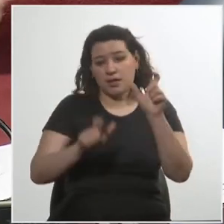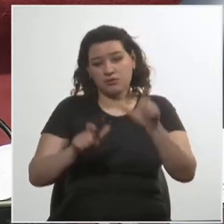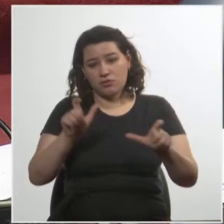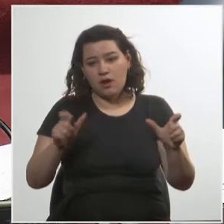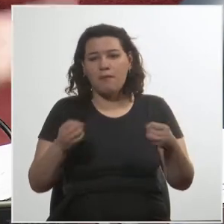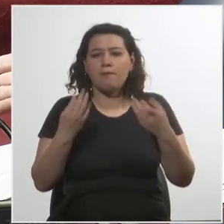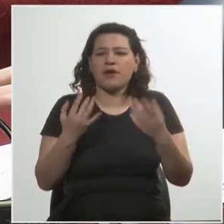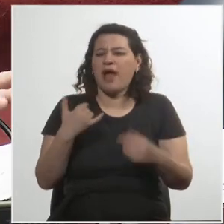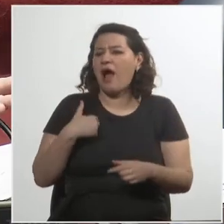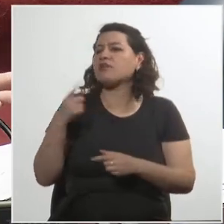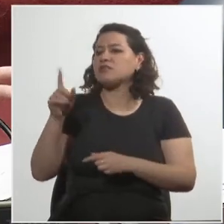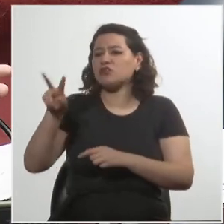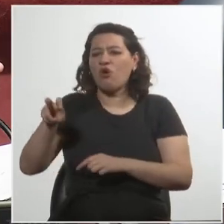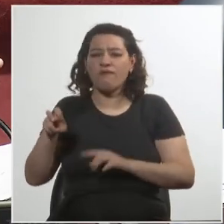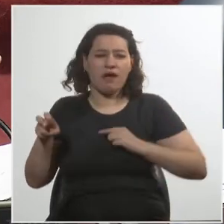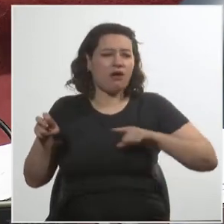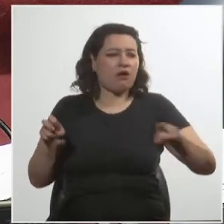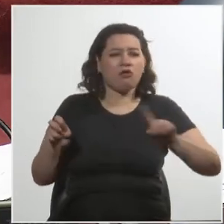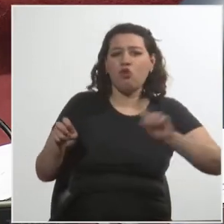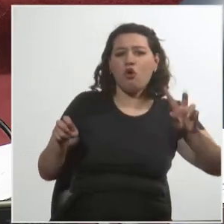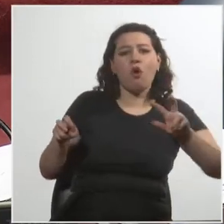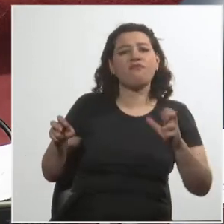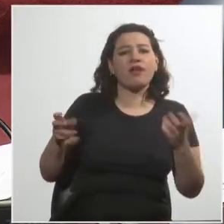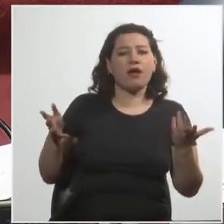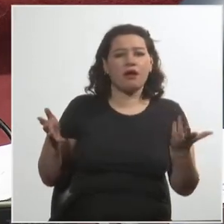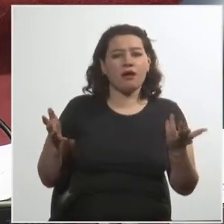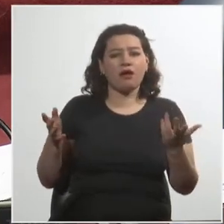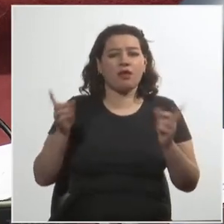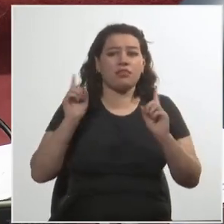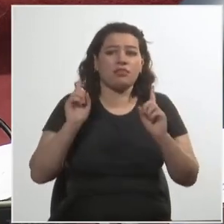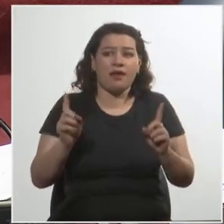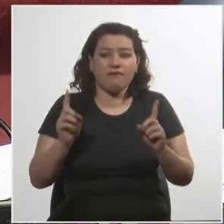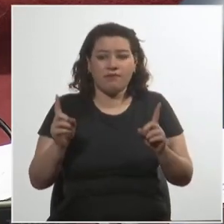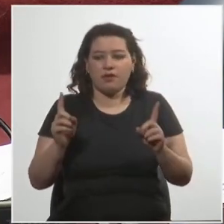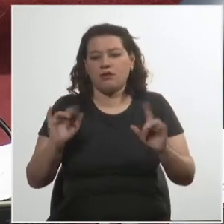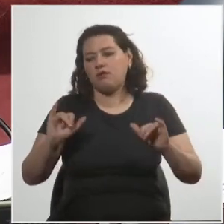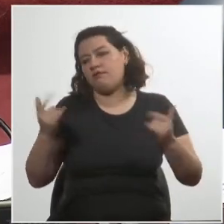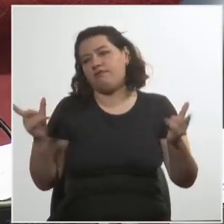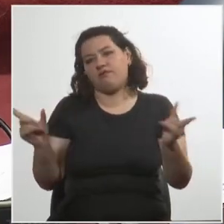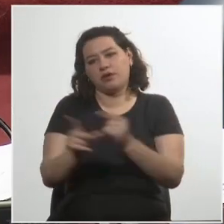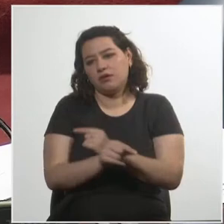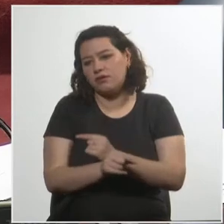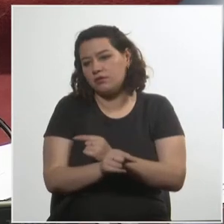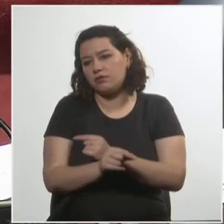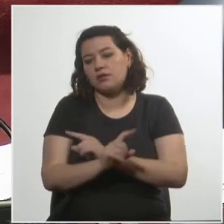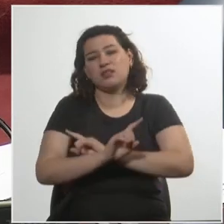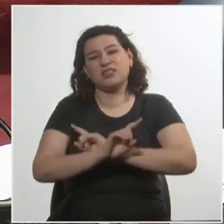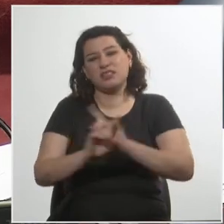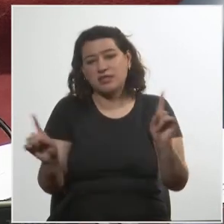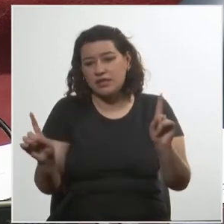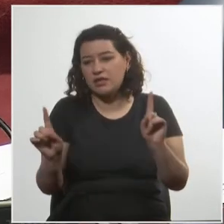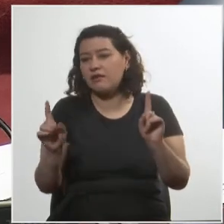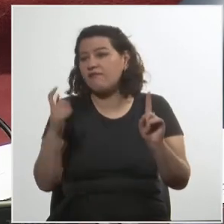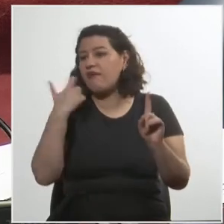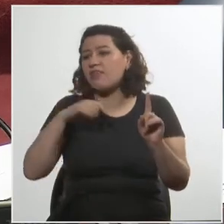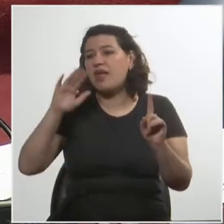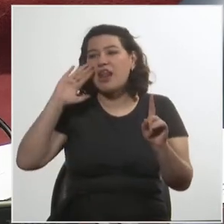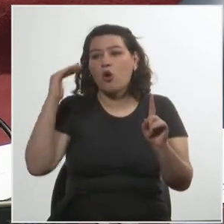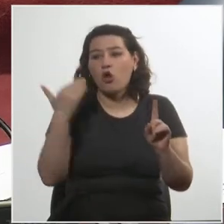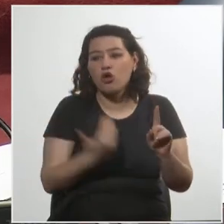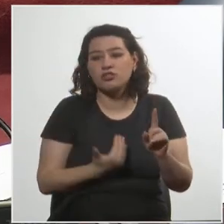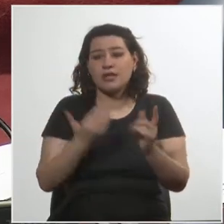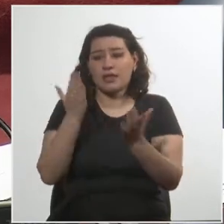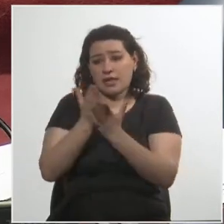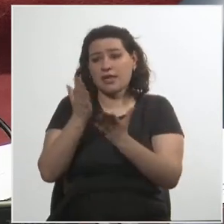porque unos reciben y otros no y tendemos a cerrar sin dejar de reconocer los derechos